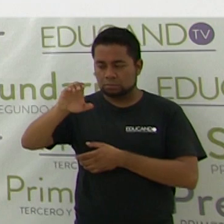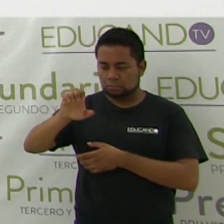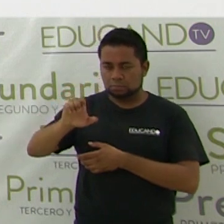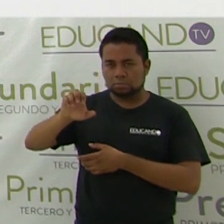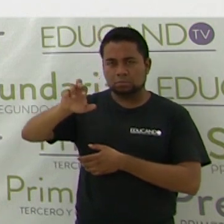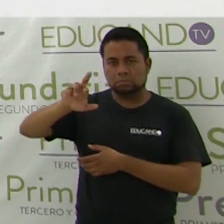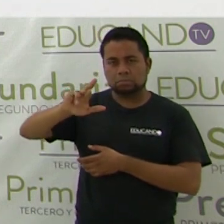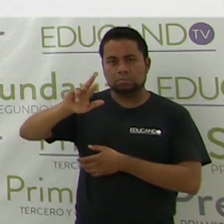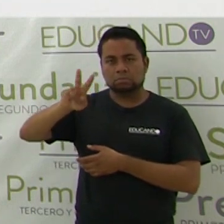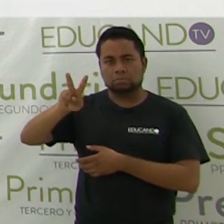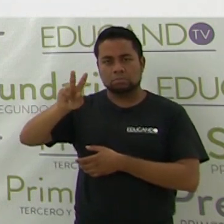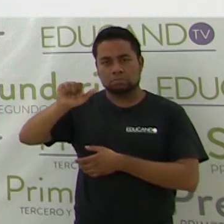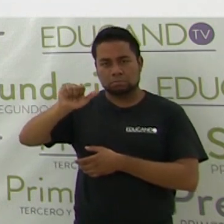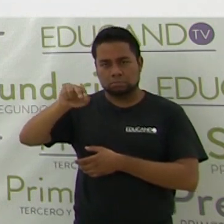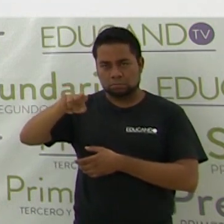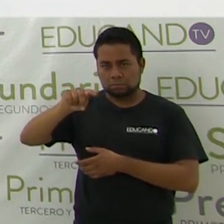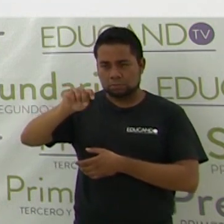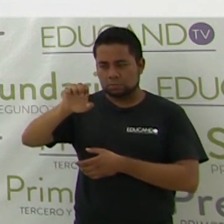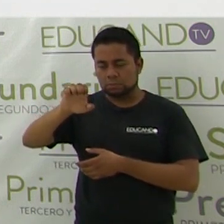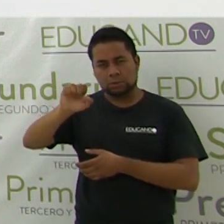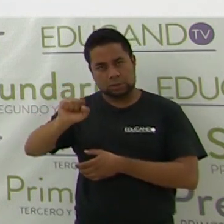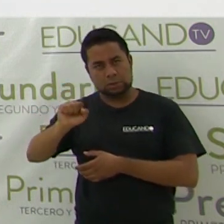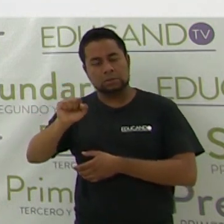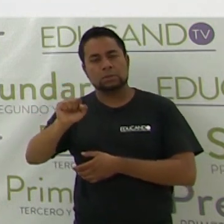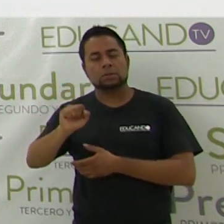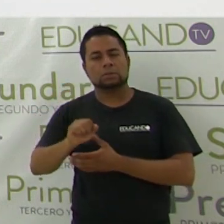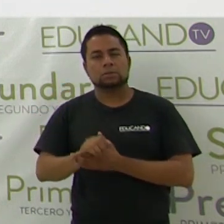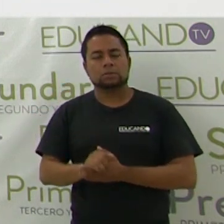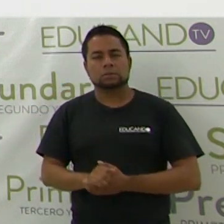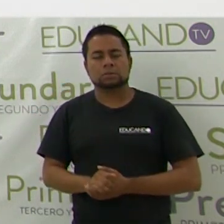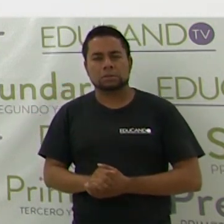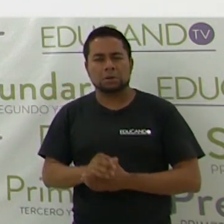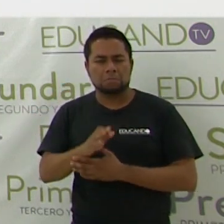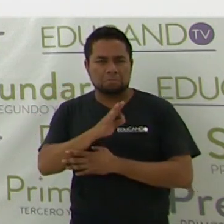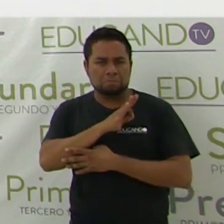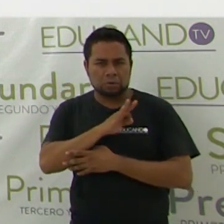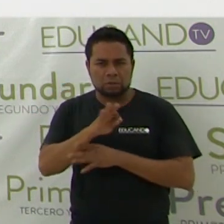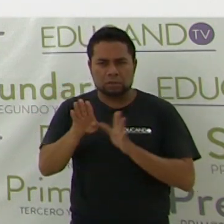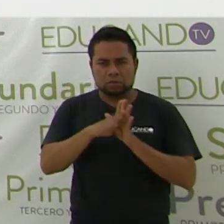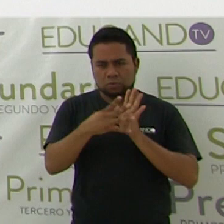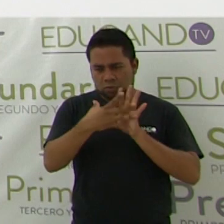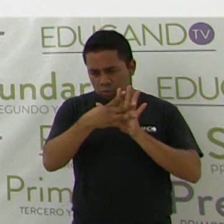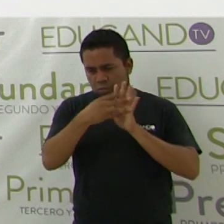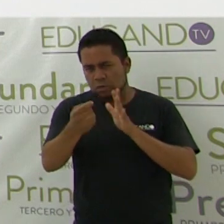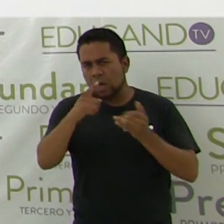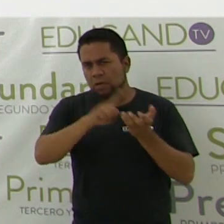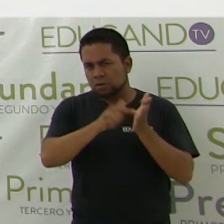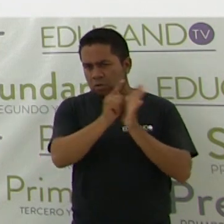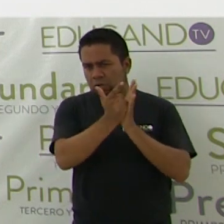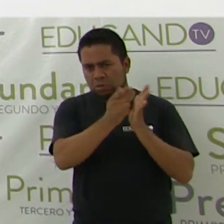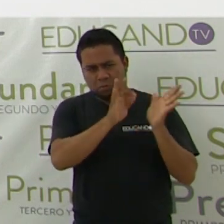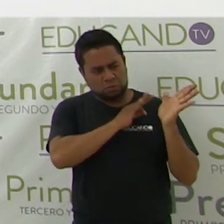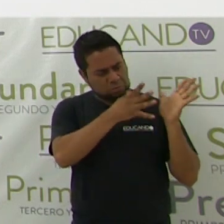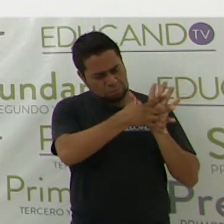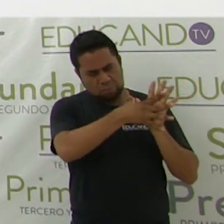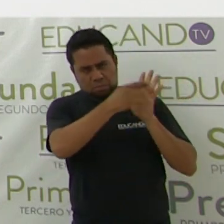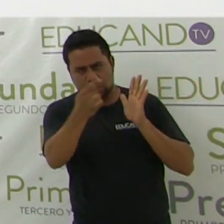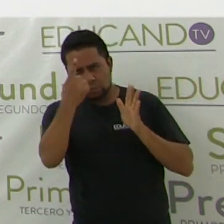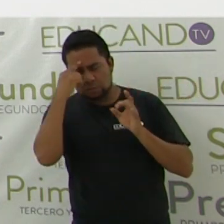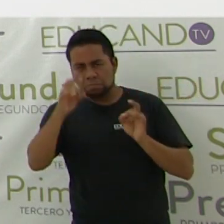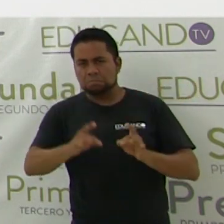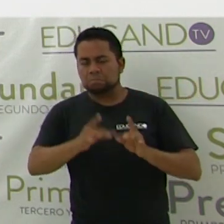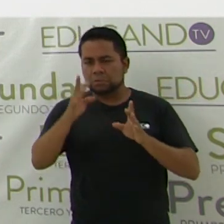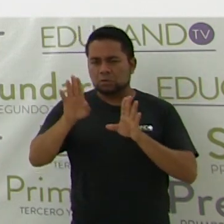Miguel Cervantes. Pueden ir copiando todo del libro, ¿eh? Para que no se les